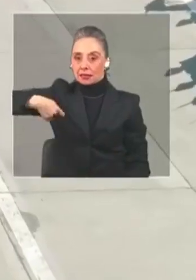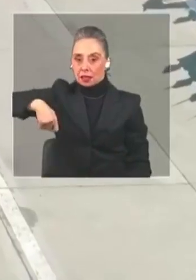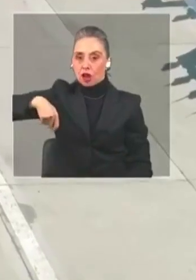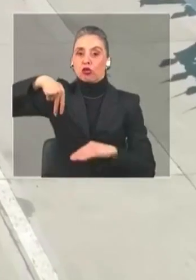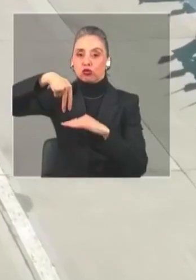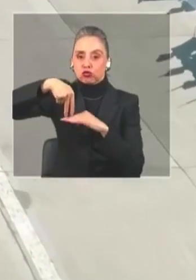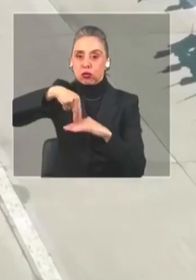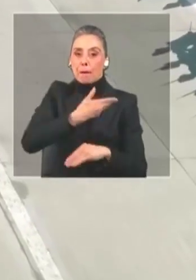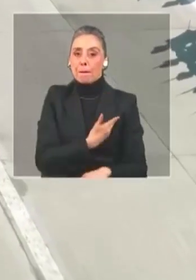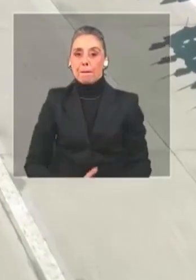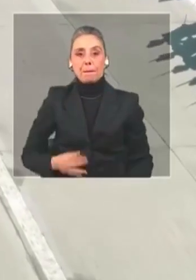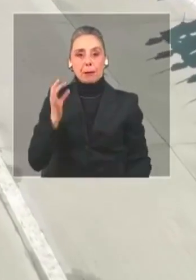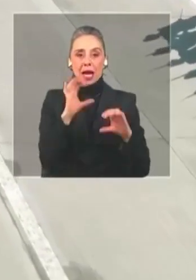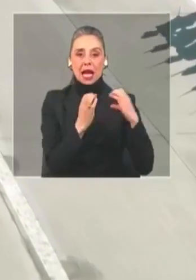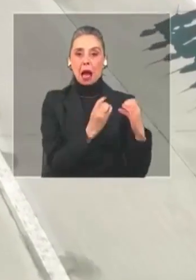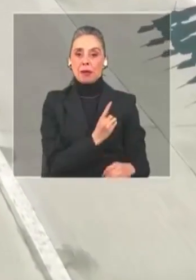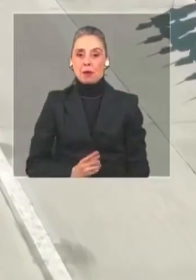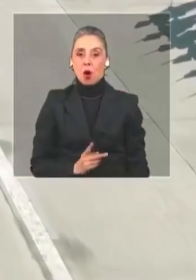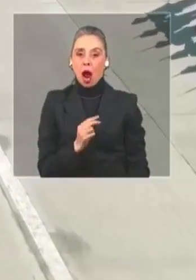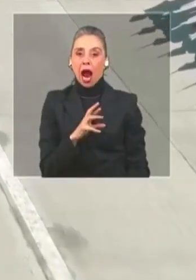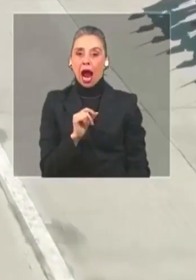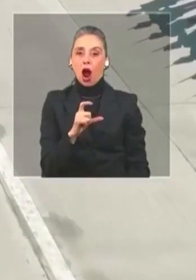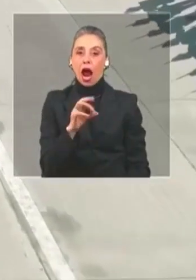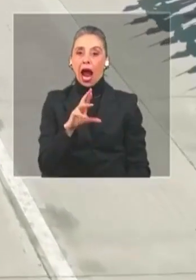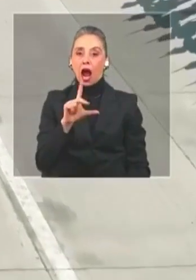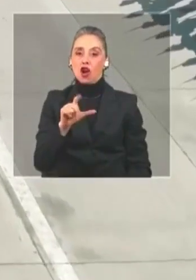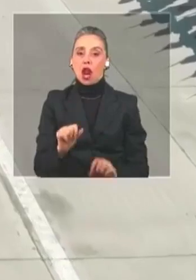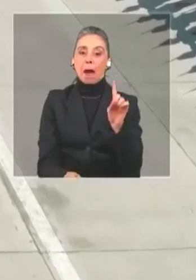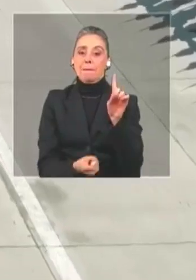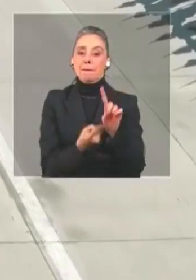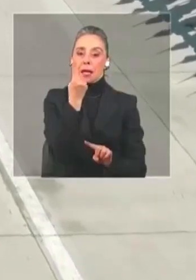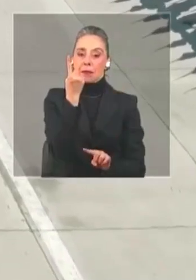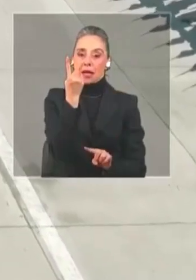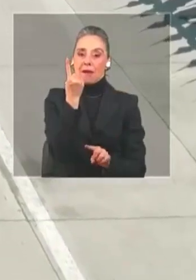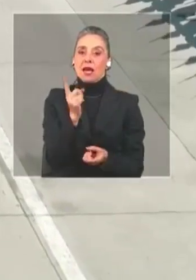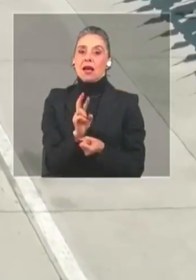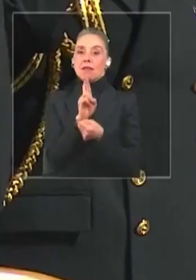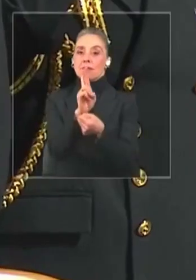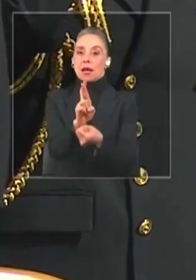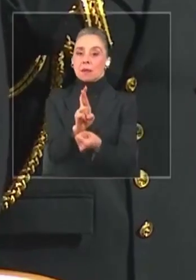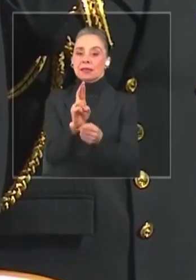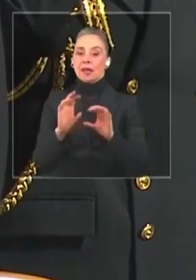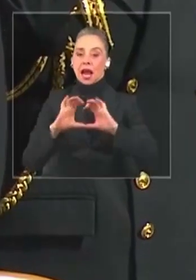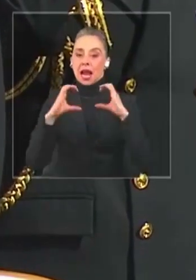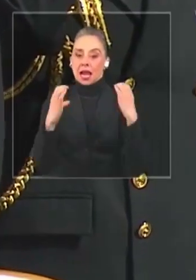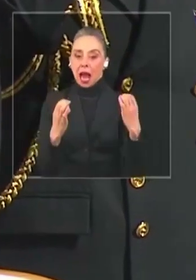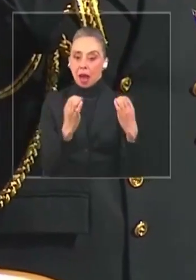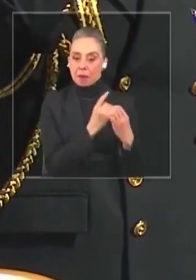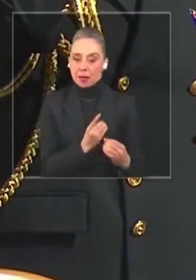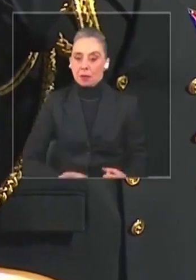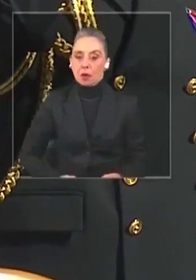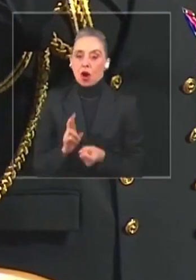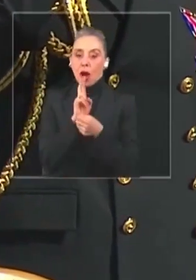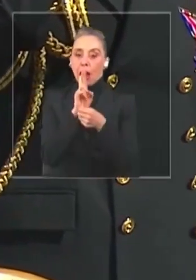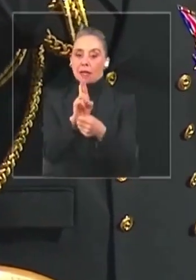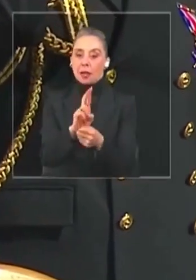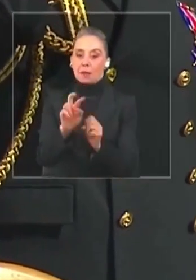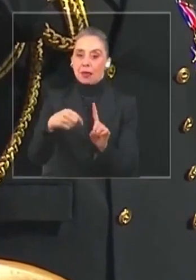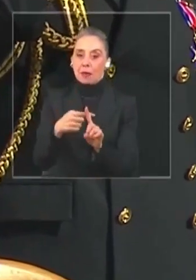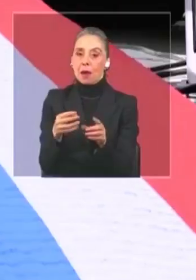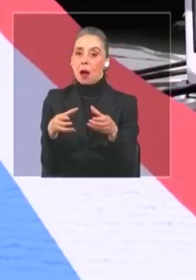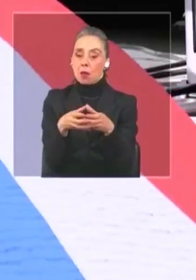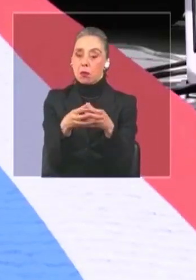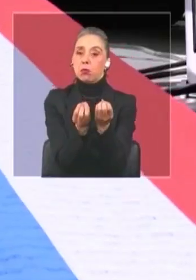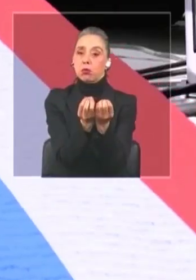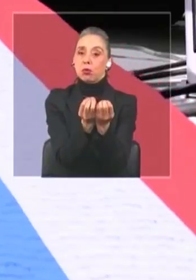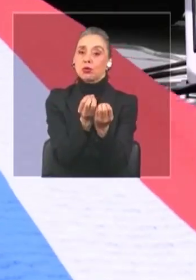la presidenta de la Cámara de Diputados, Carol Cariola, que por primera vez está representando a la corporación en este lugar y que representa además a un sector